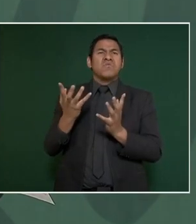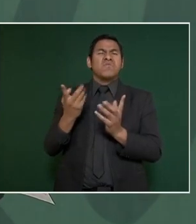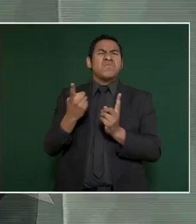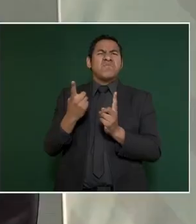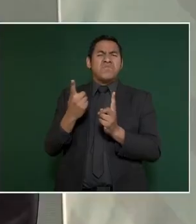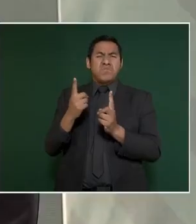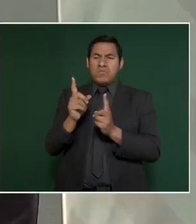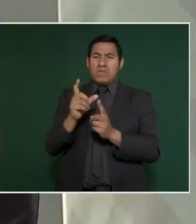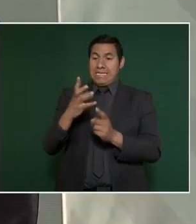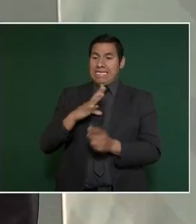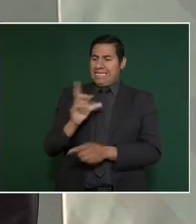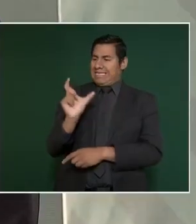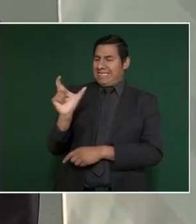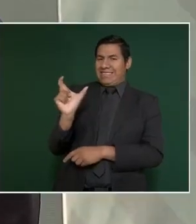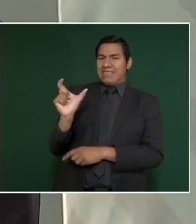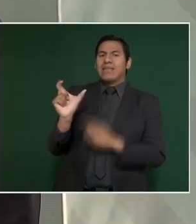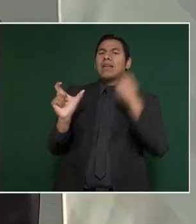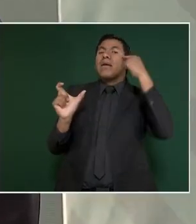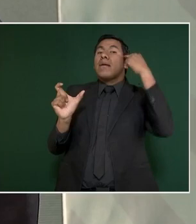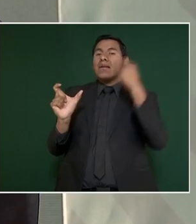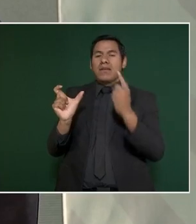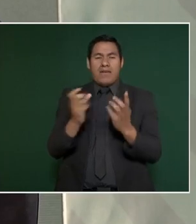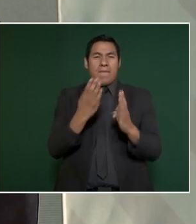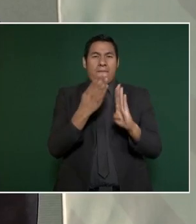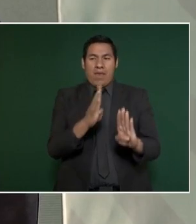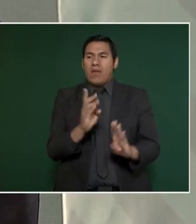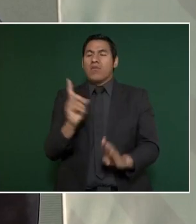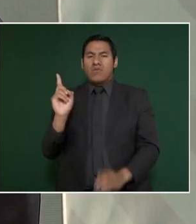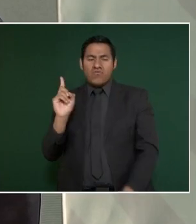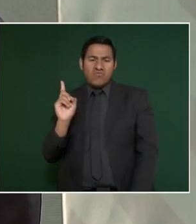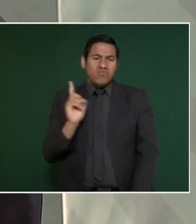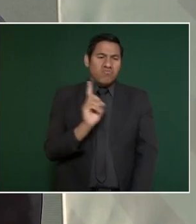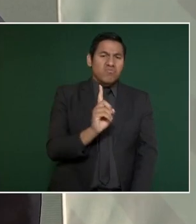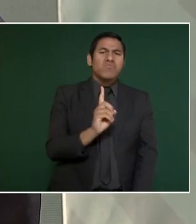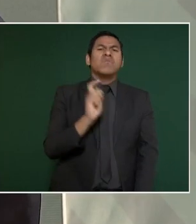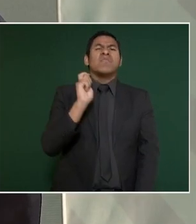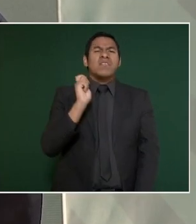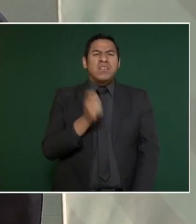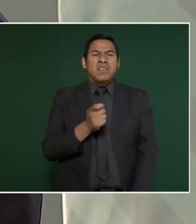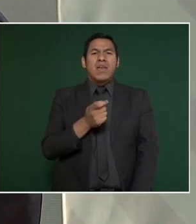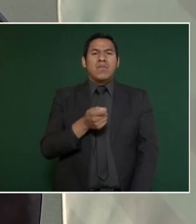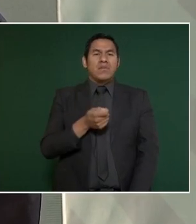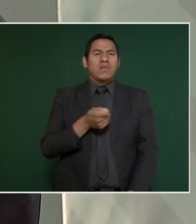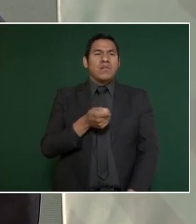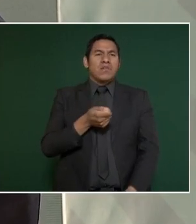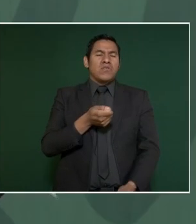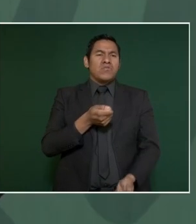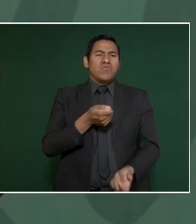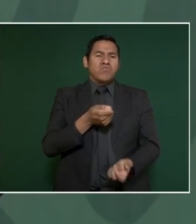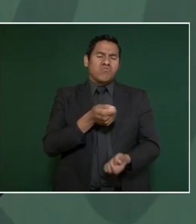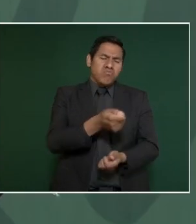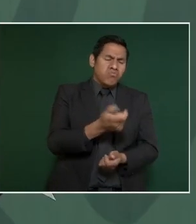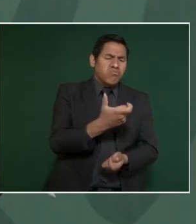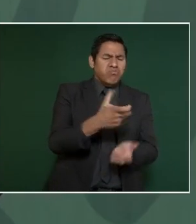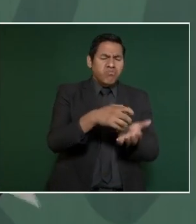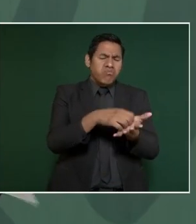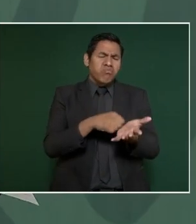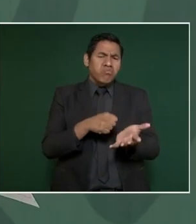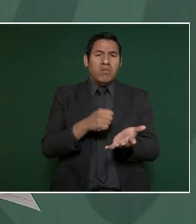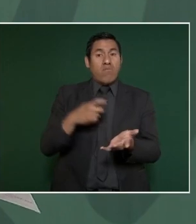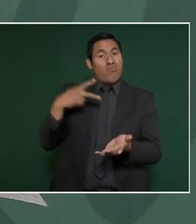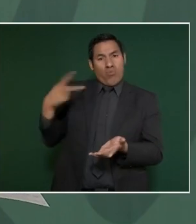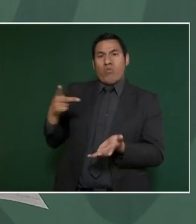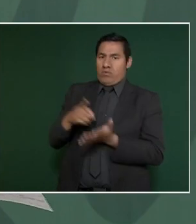tarjeta vayan al banco y reciban lo que por derecho les